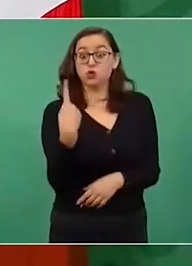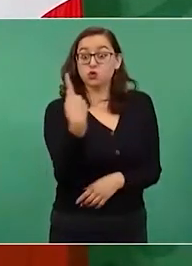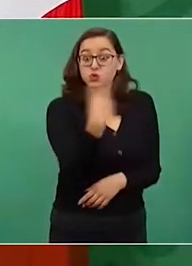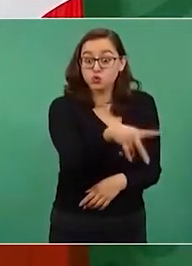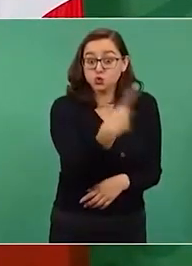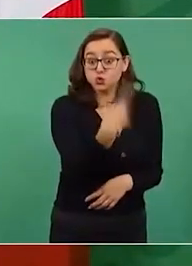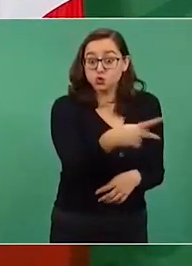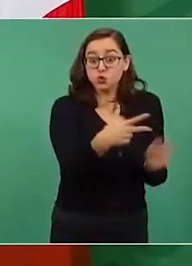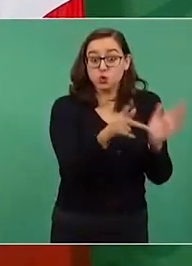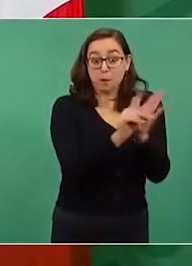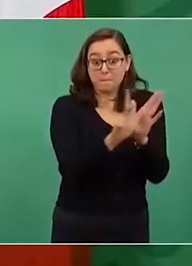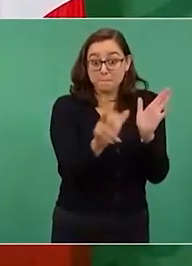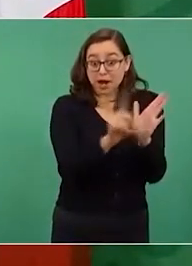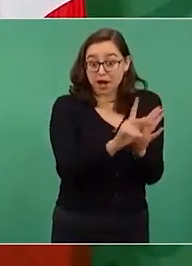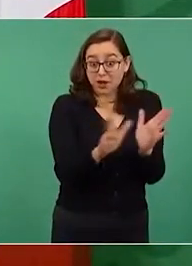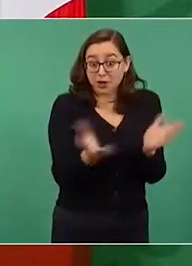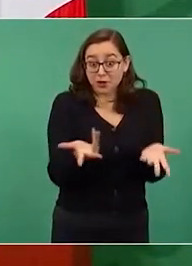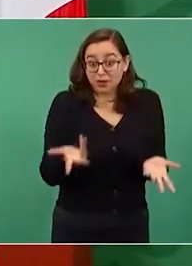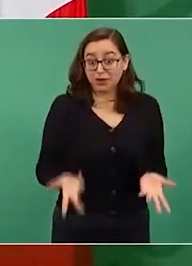lo